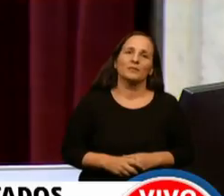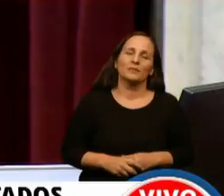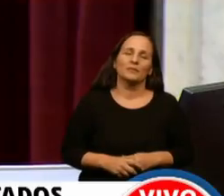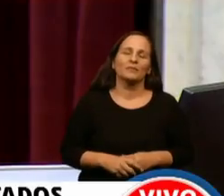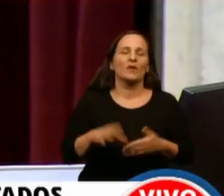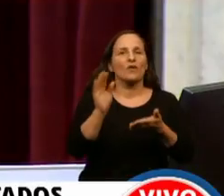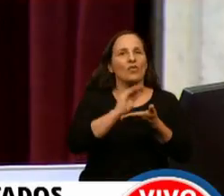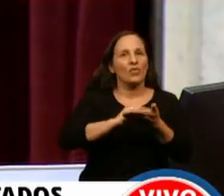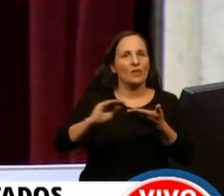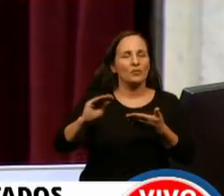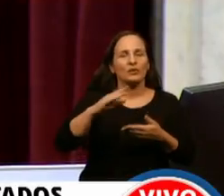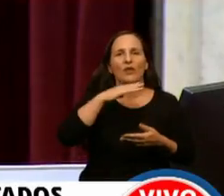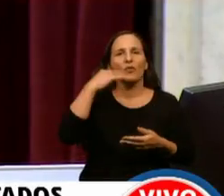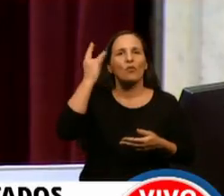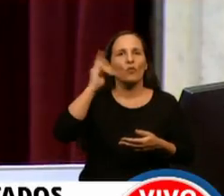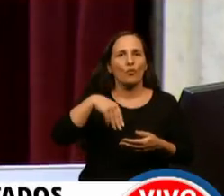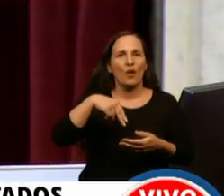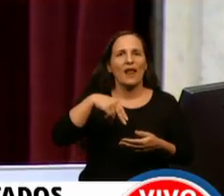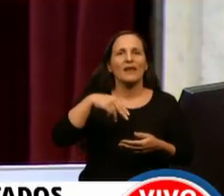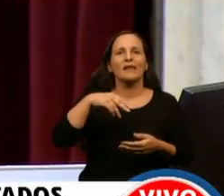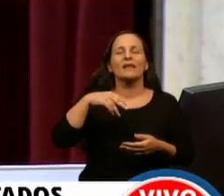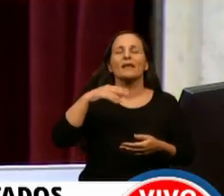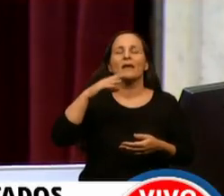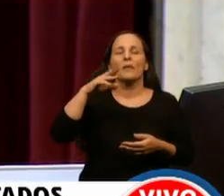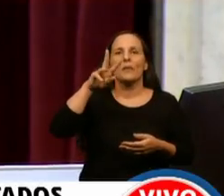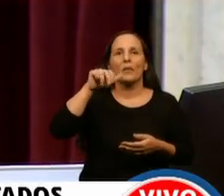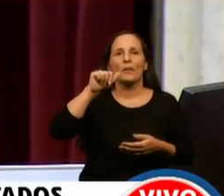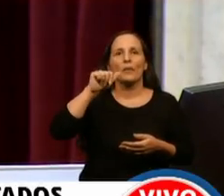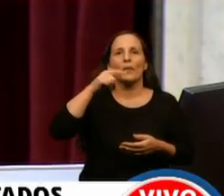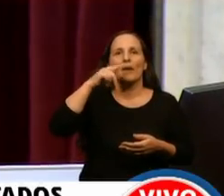diputado juan benedicto vázquez